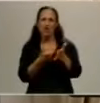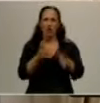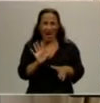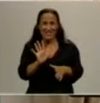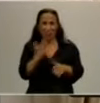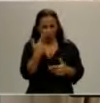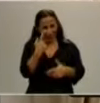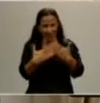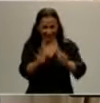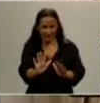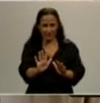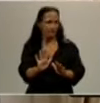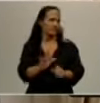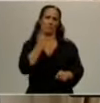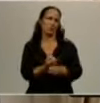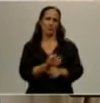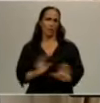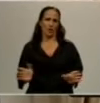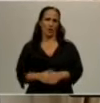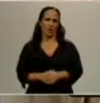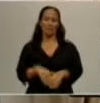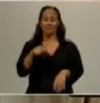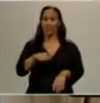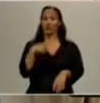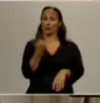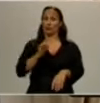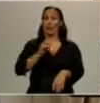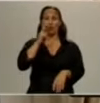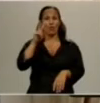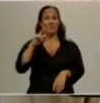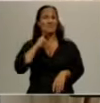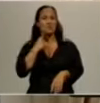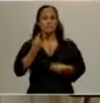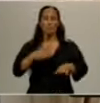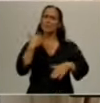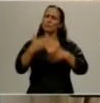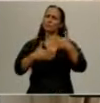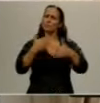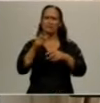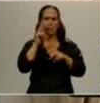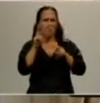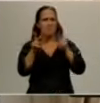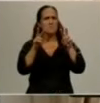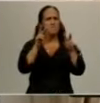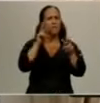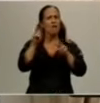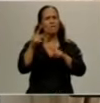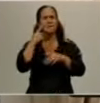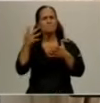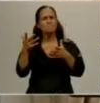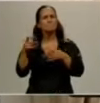aquí, precisamente a partir del año 2013, donde comenzamos a observar que desde ciertos